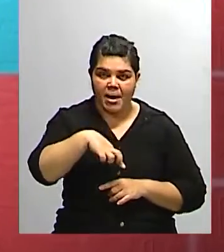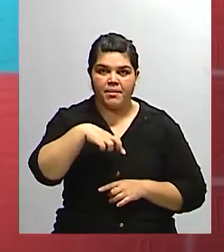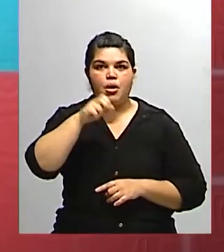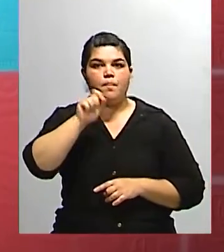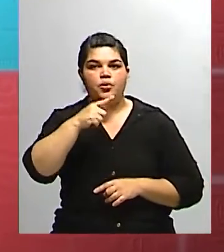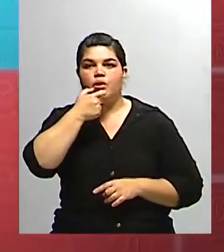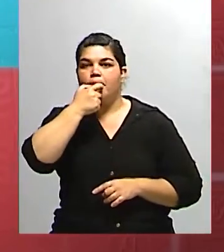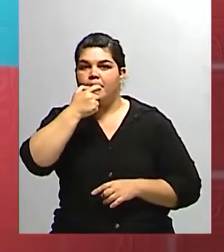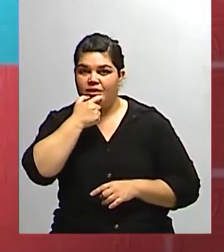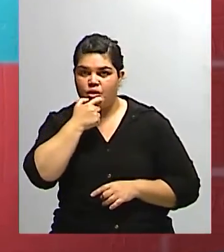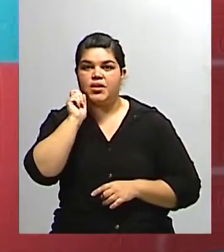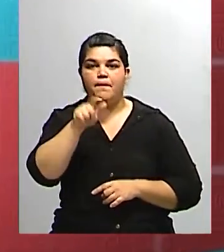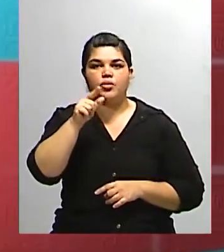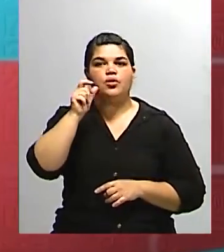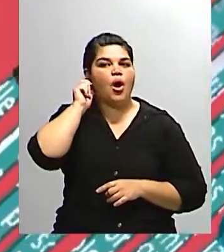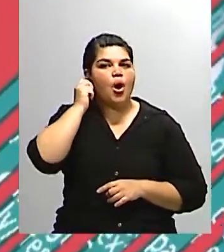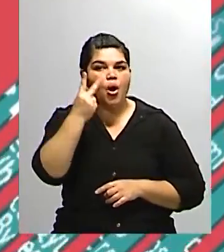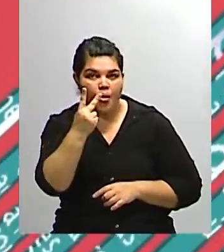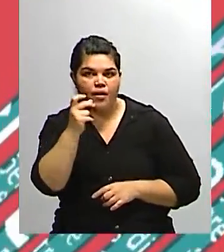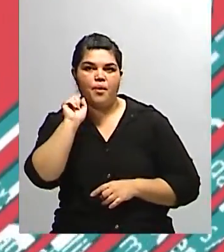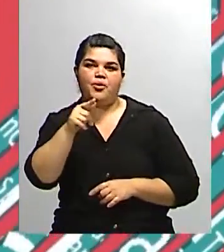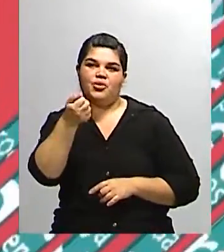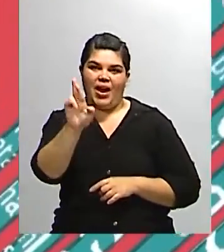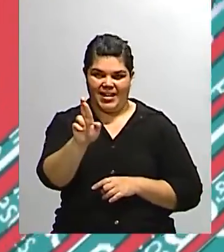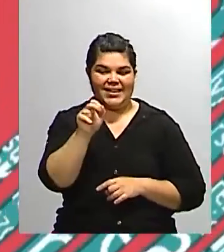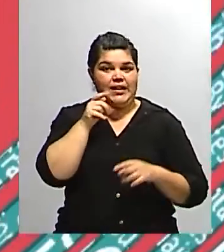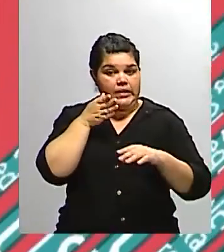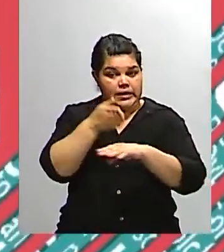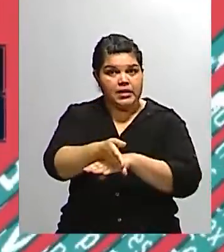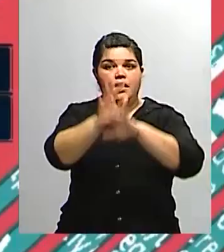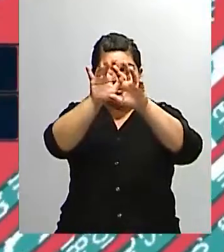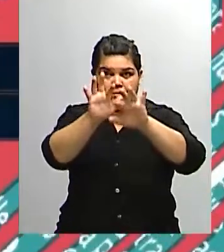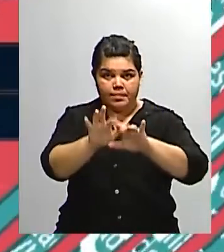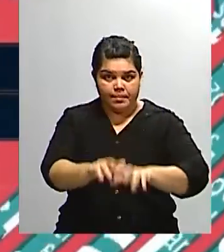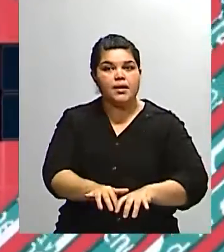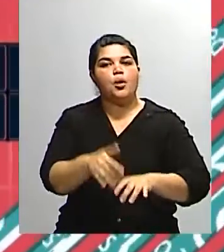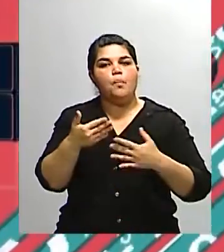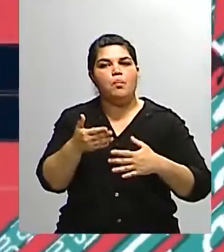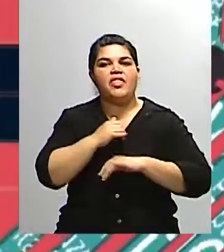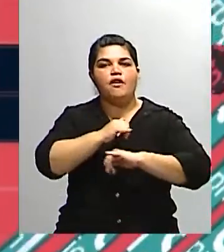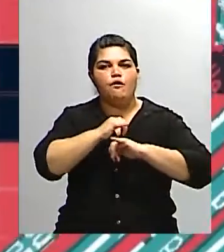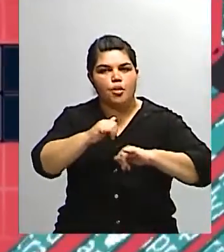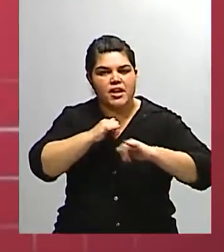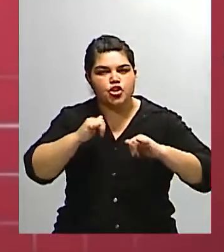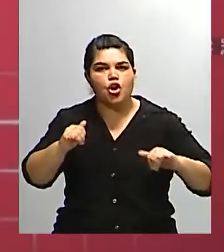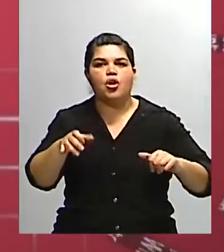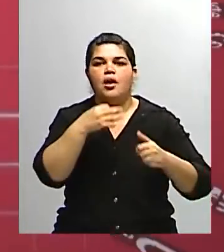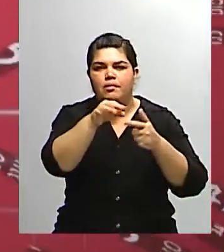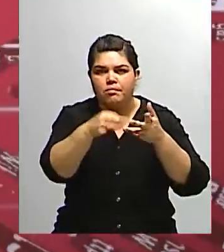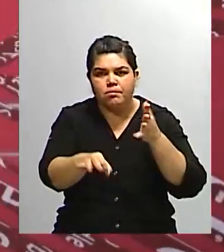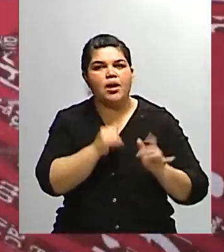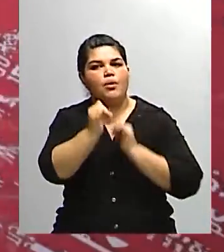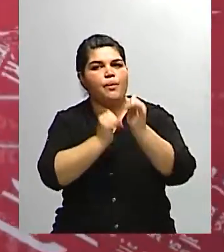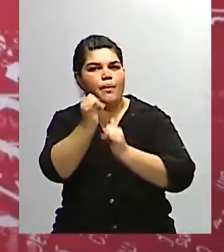www.pap.mendoza.gov.ar. Incluso ahí en la página hay mucho material educativo, Bien. instructivo, y que está bueno. Está